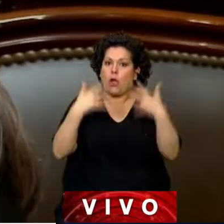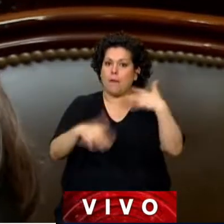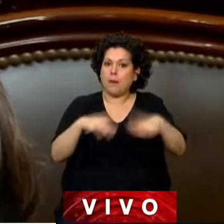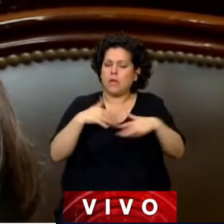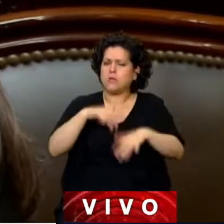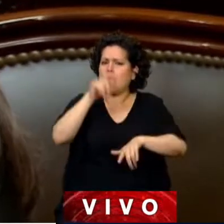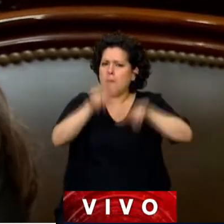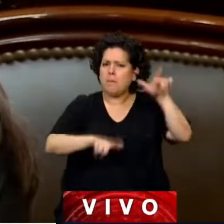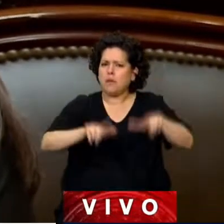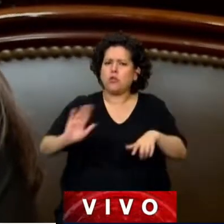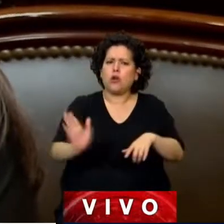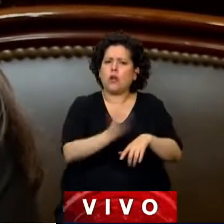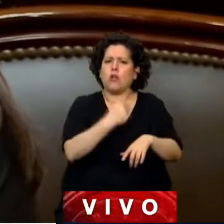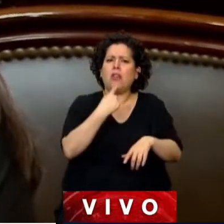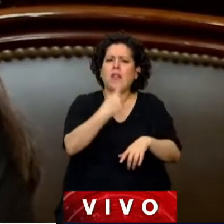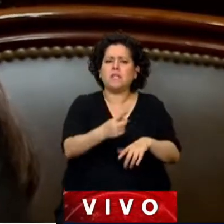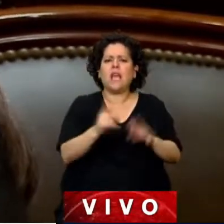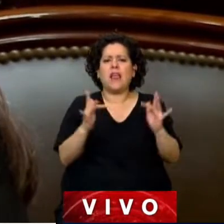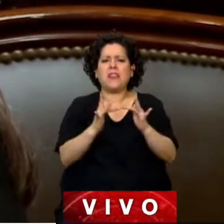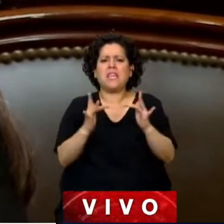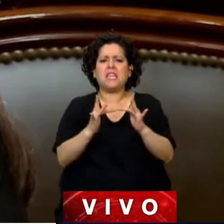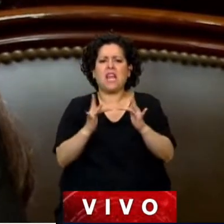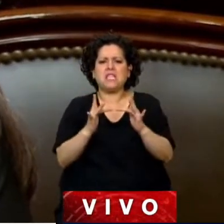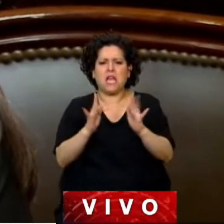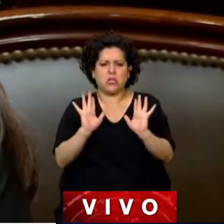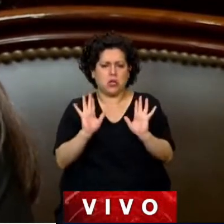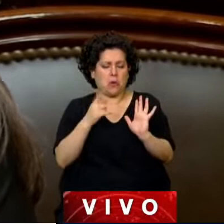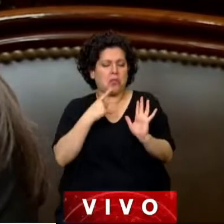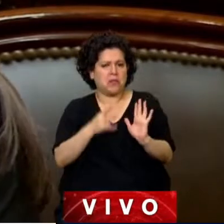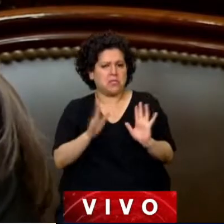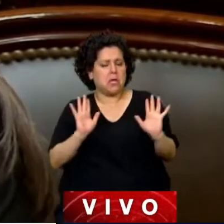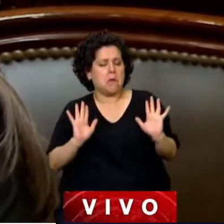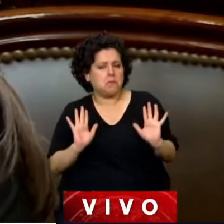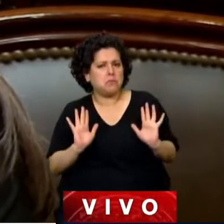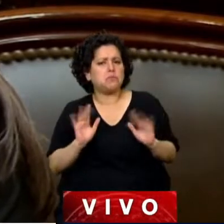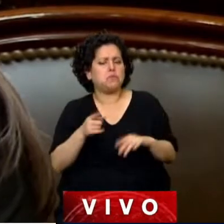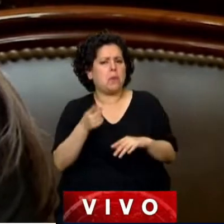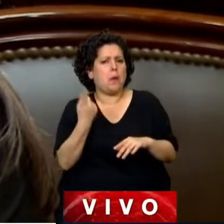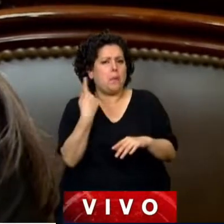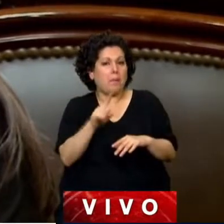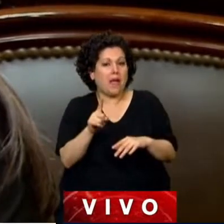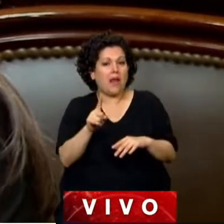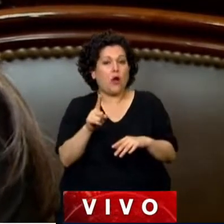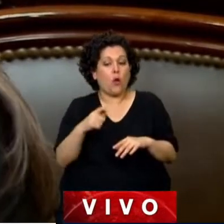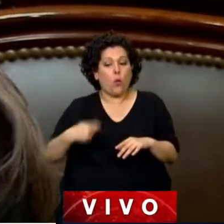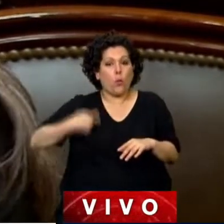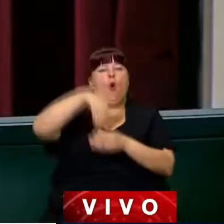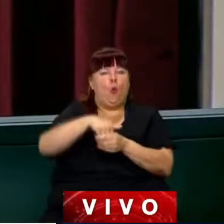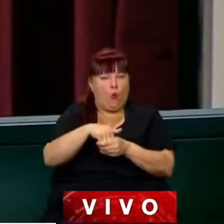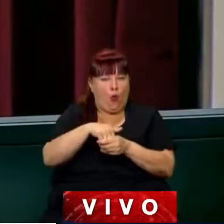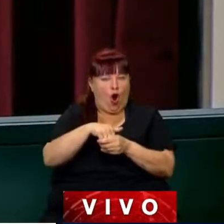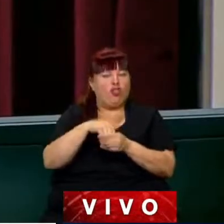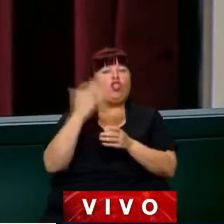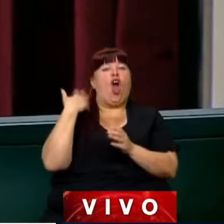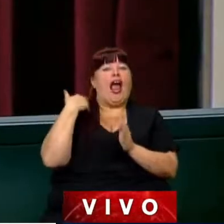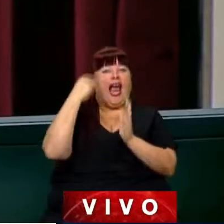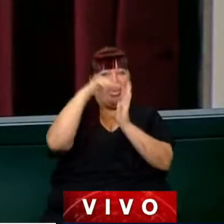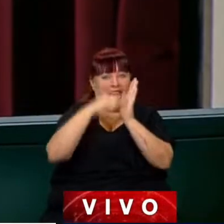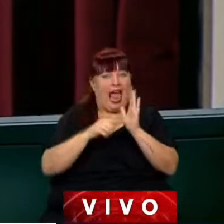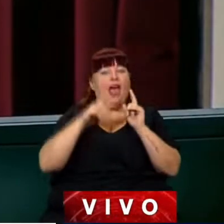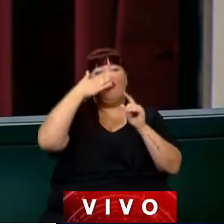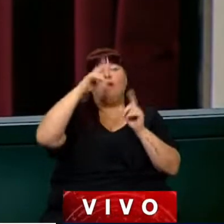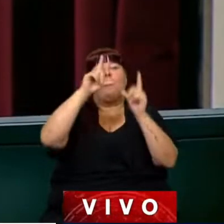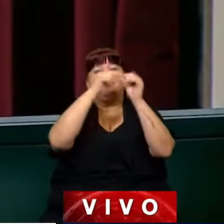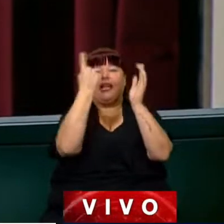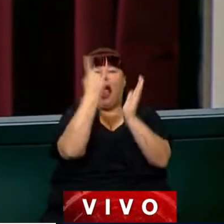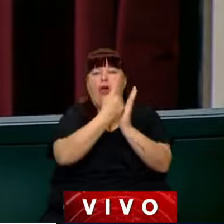decidieron diferenciarse de la estrategia del PRO. Sin embargo, también en esas últimas horas se convirtieron en ley los